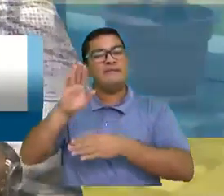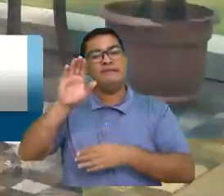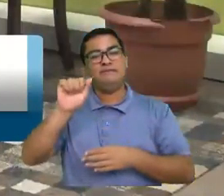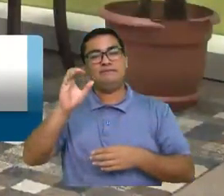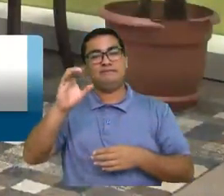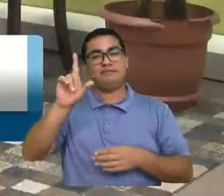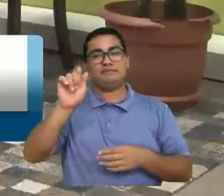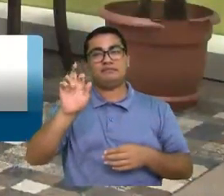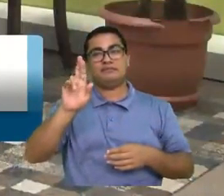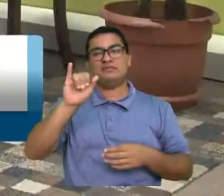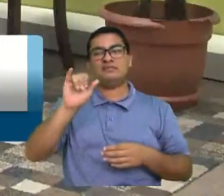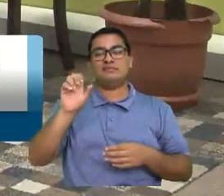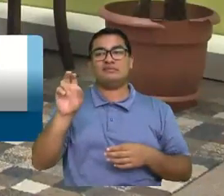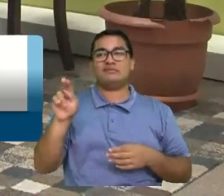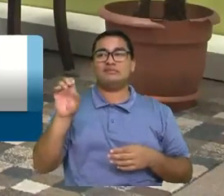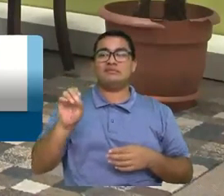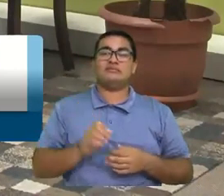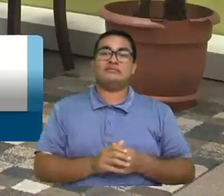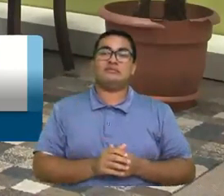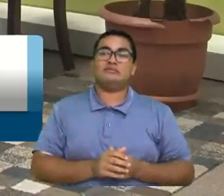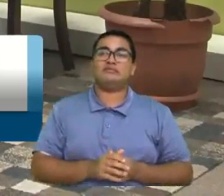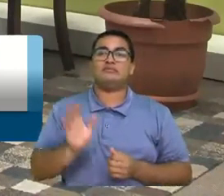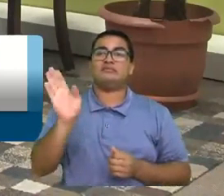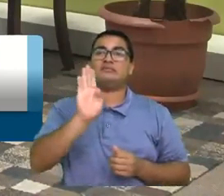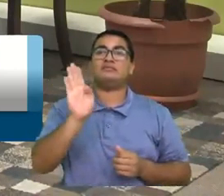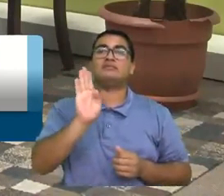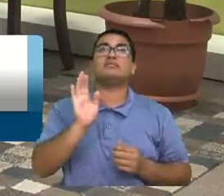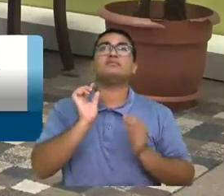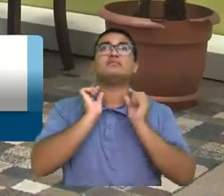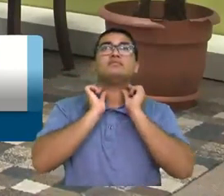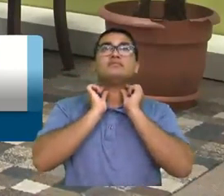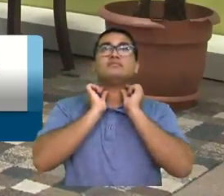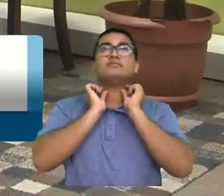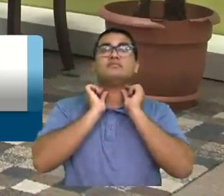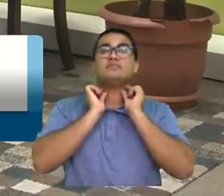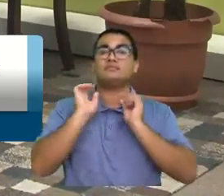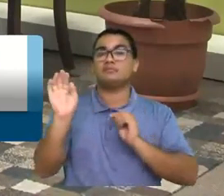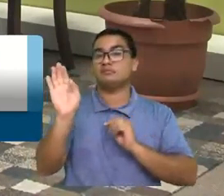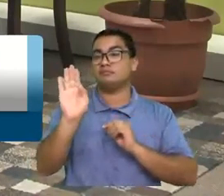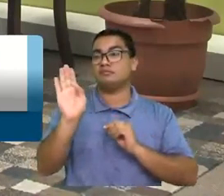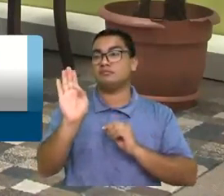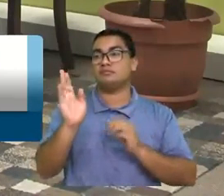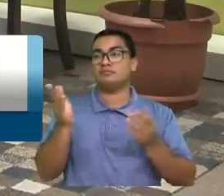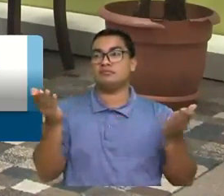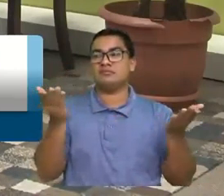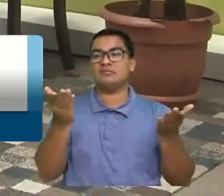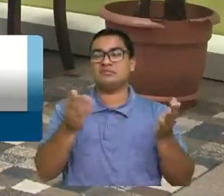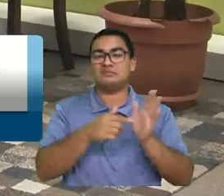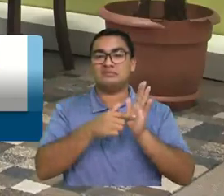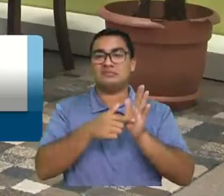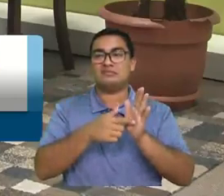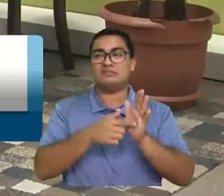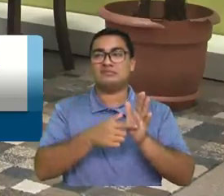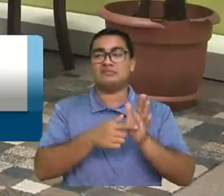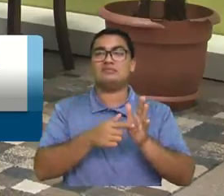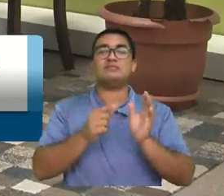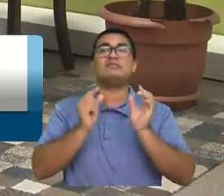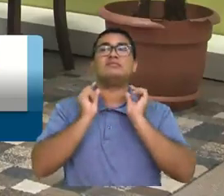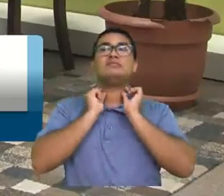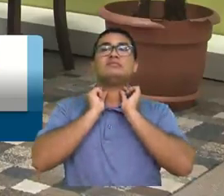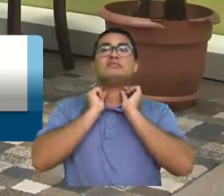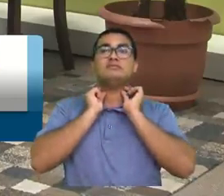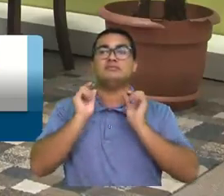las particularitas blancas, ¿a qué proceso se refiere? ¿Al infeccioso o al bacteriano? Ya, cuando ya están esas plaquitas blancas, ya